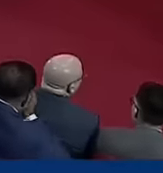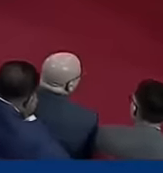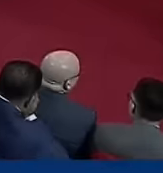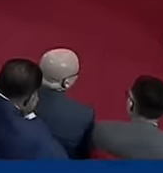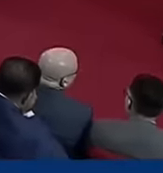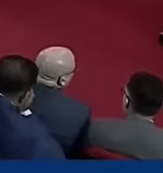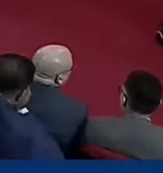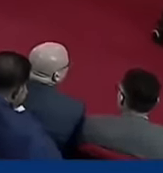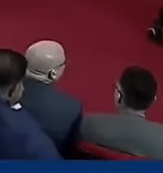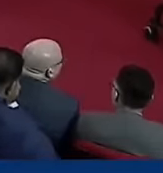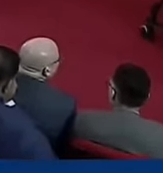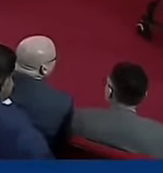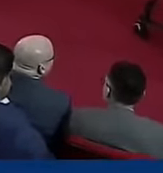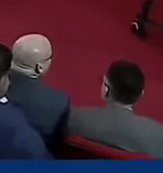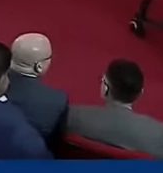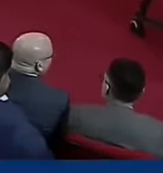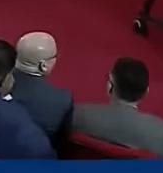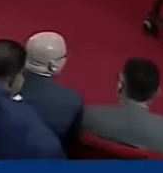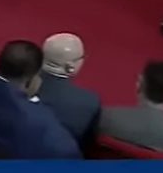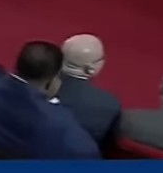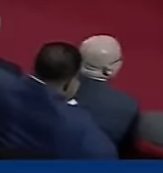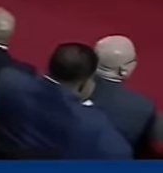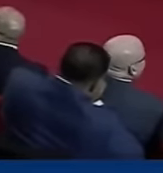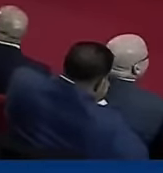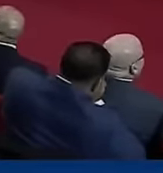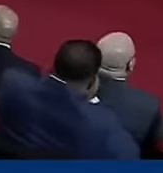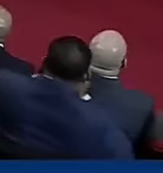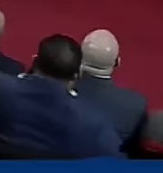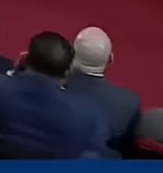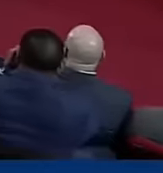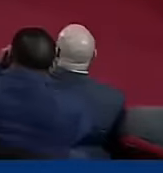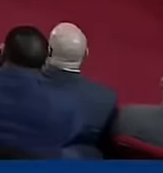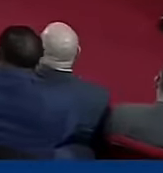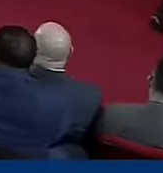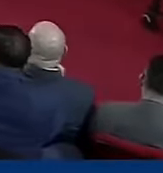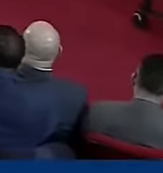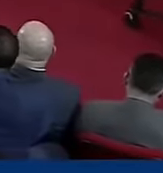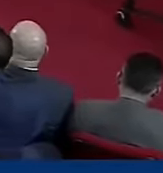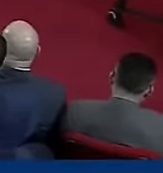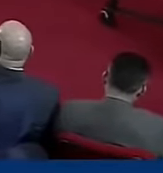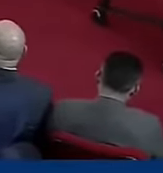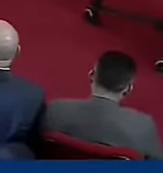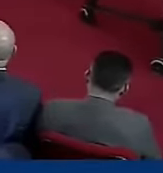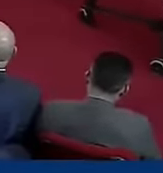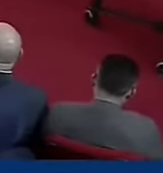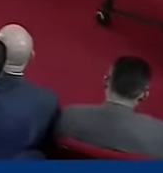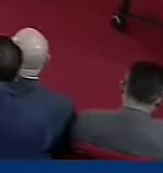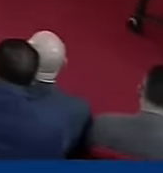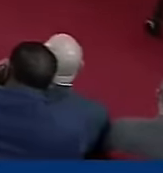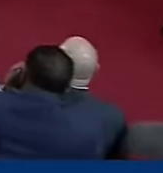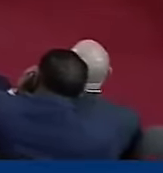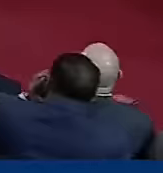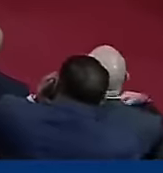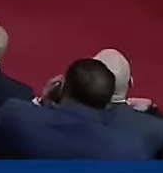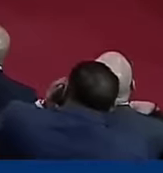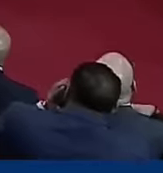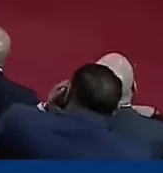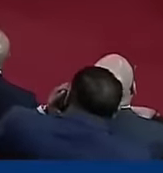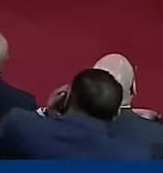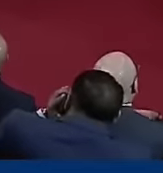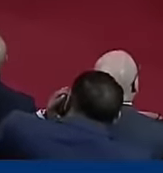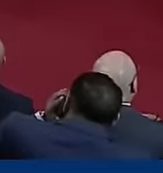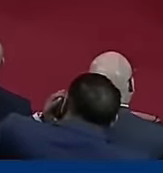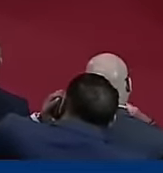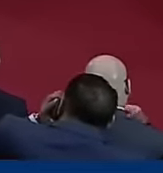electoral interpuesto por el presidente de la República Bolivariana de Venezuela, Nicolás Maduro Moros, para que justamente esta sala electoral verificara la transparencia de